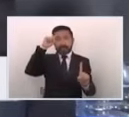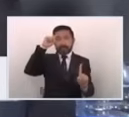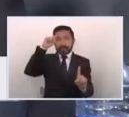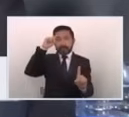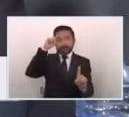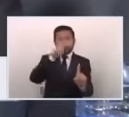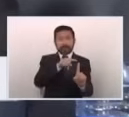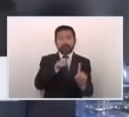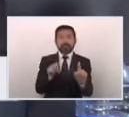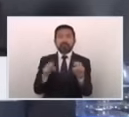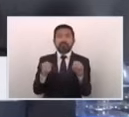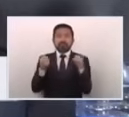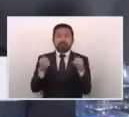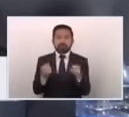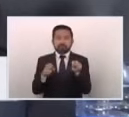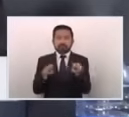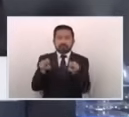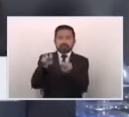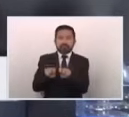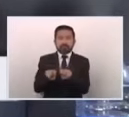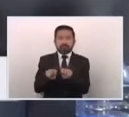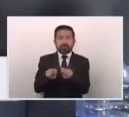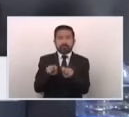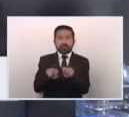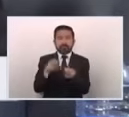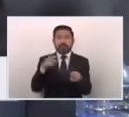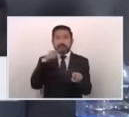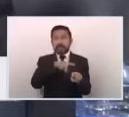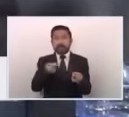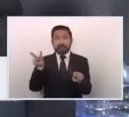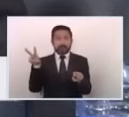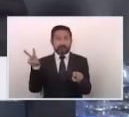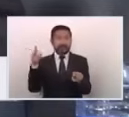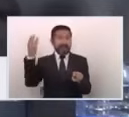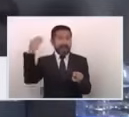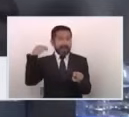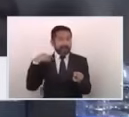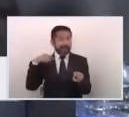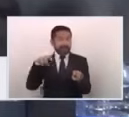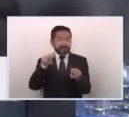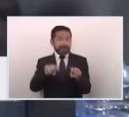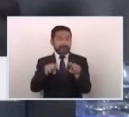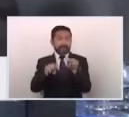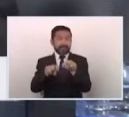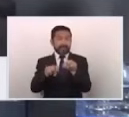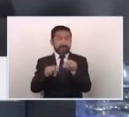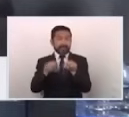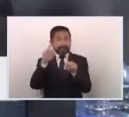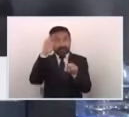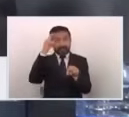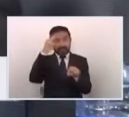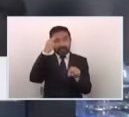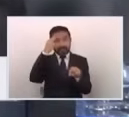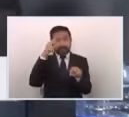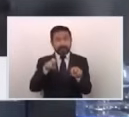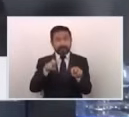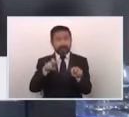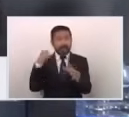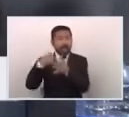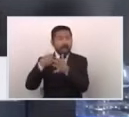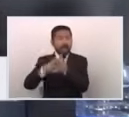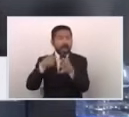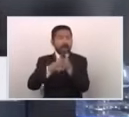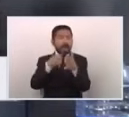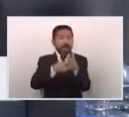fue sentarse con el presidente entrante del FMLN, aquel que representaba las luchas históricas en